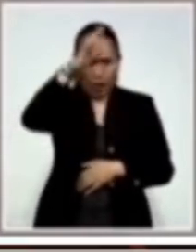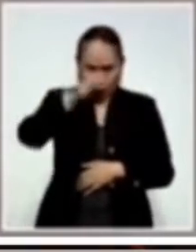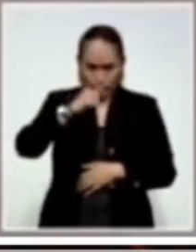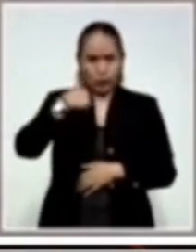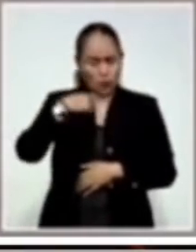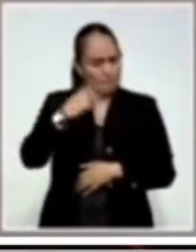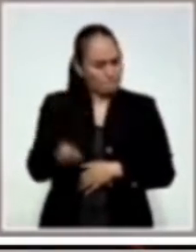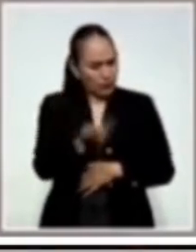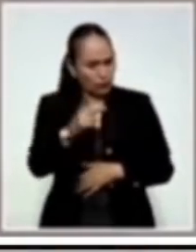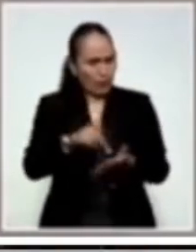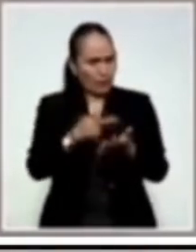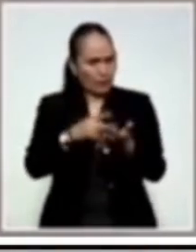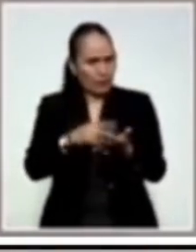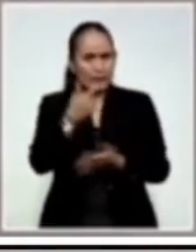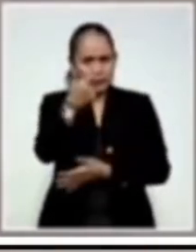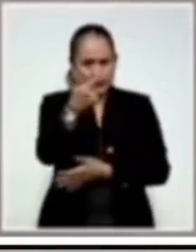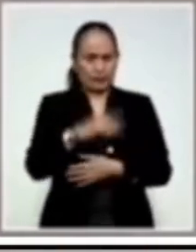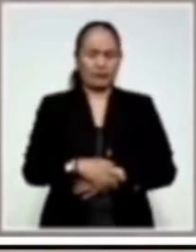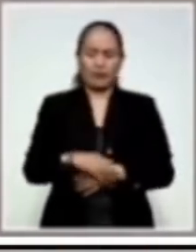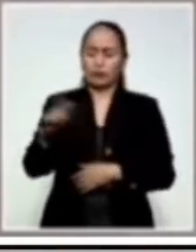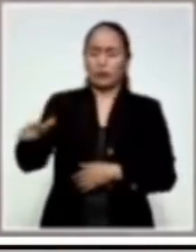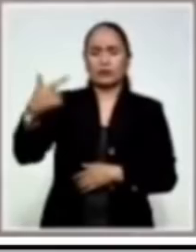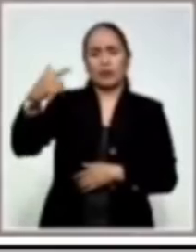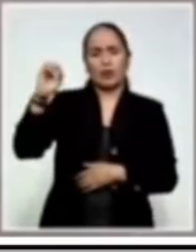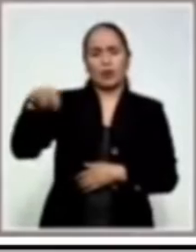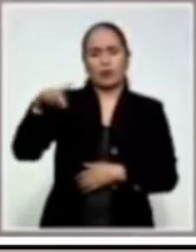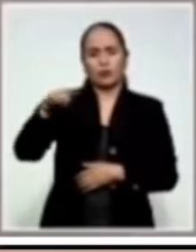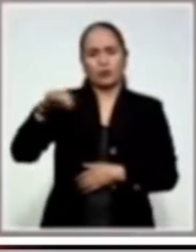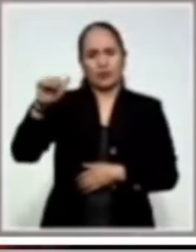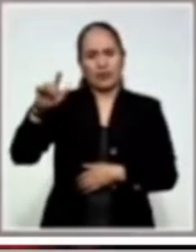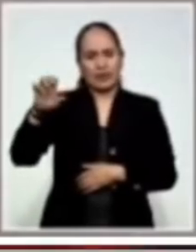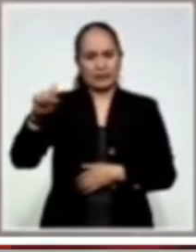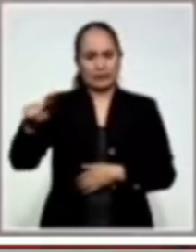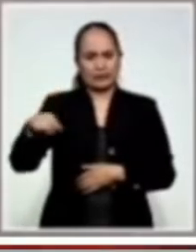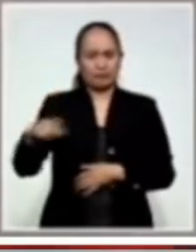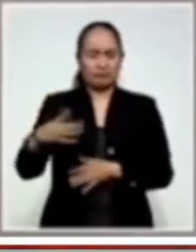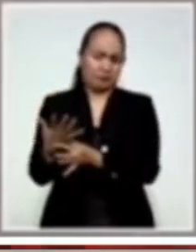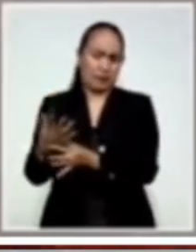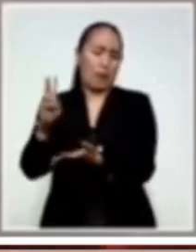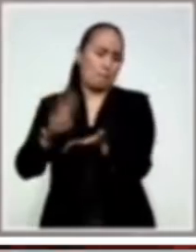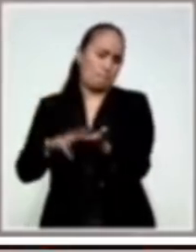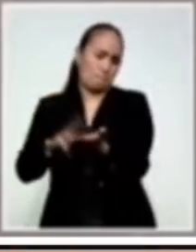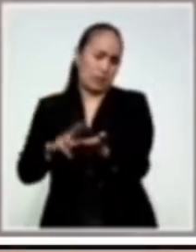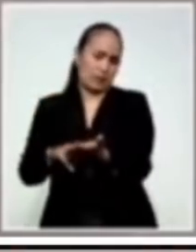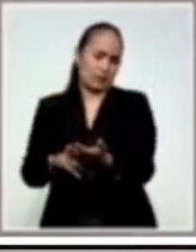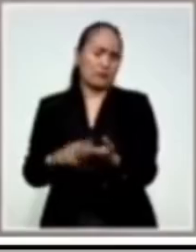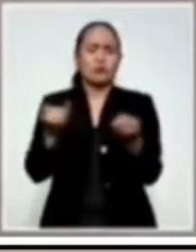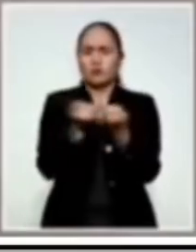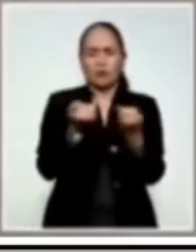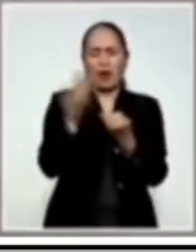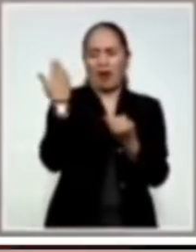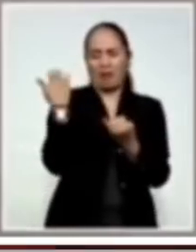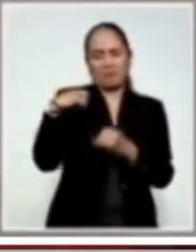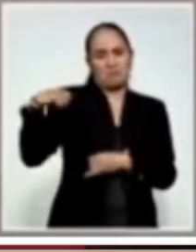7 veces. Y al final el ministro González Alcántara dice validez y ya todo lo que ya he referido varias